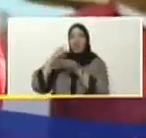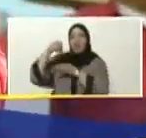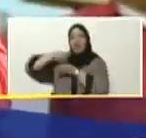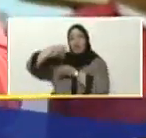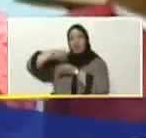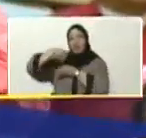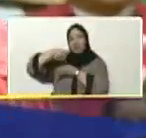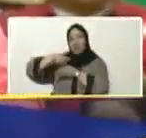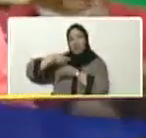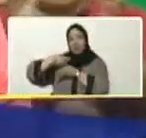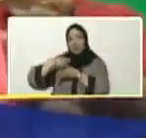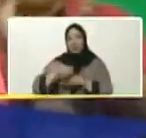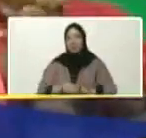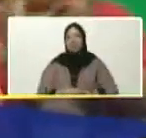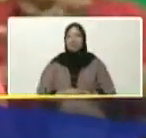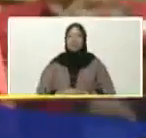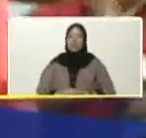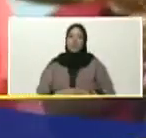presidencial.